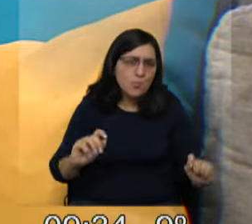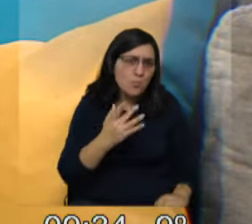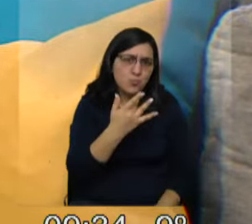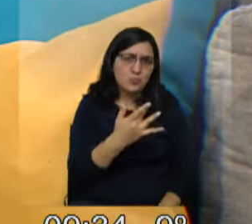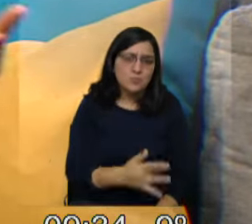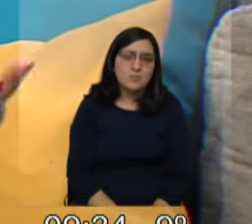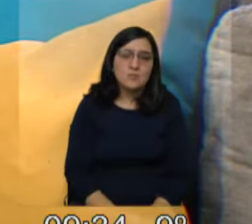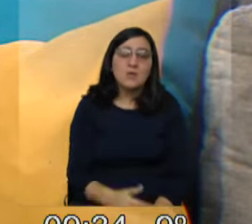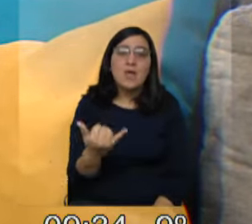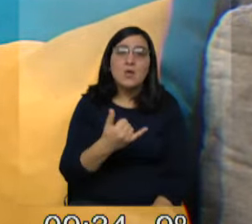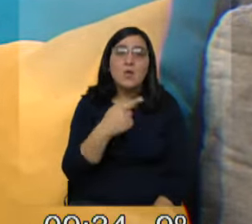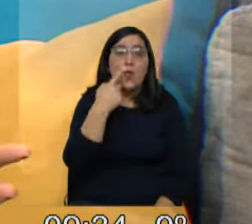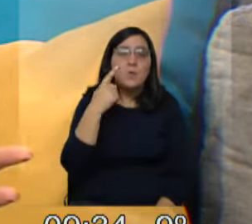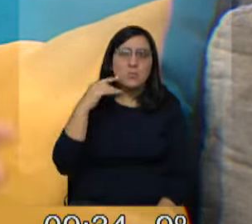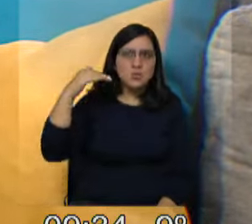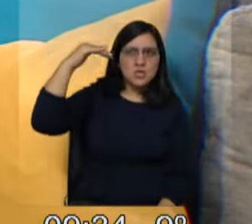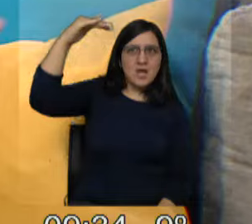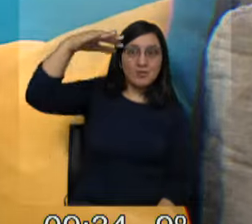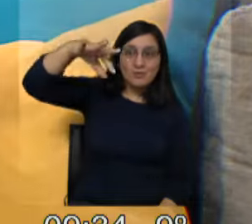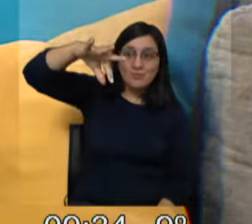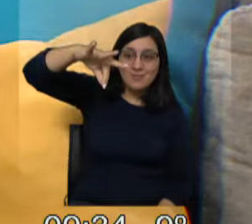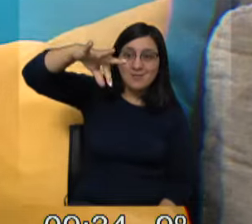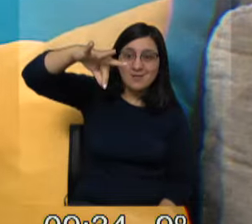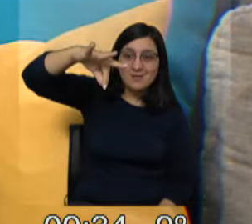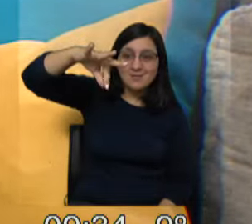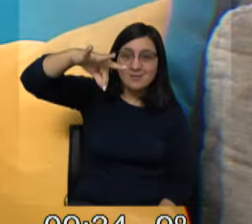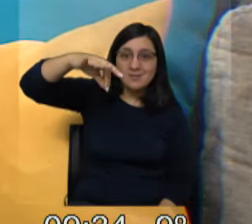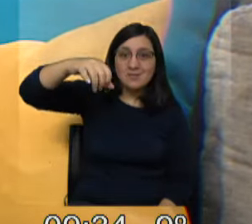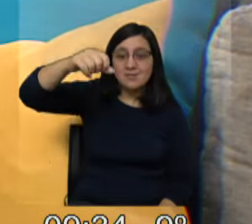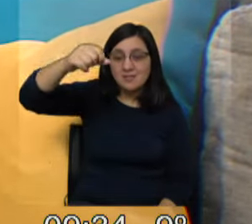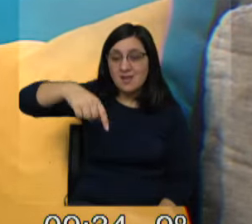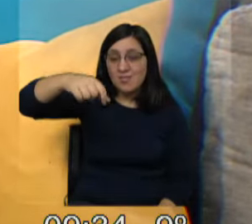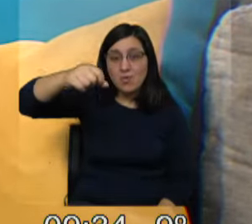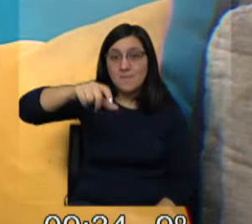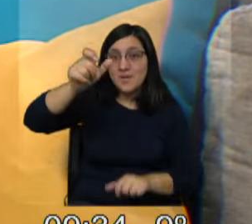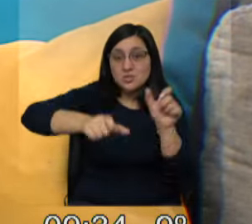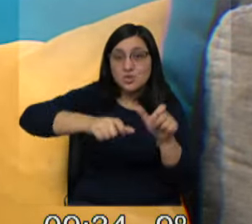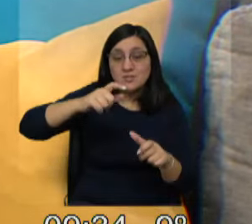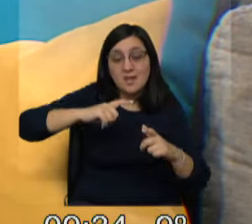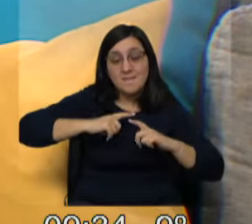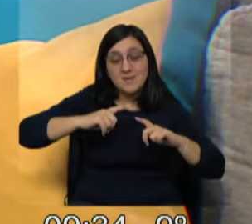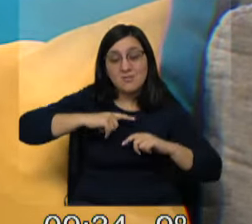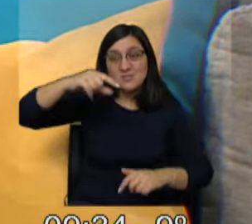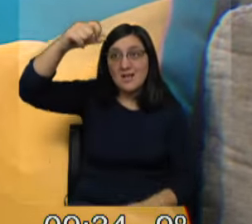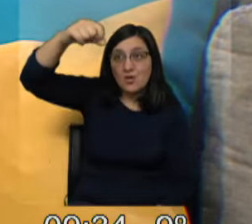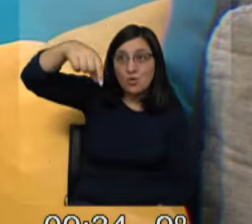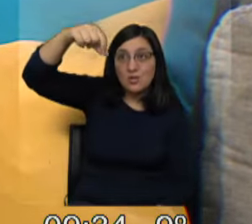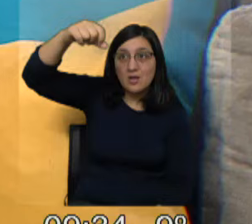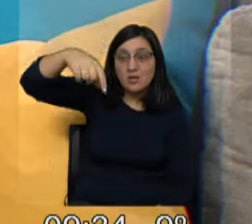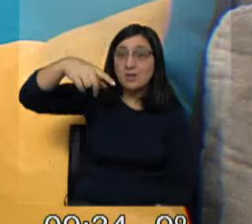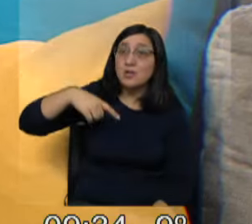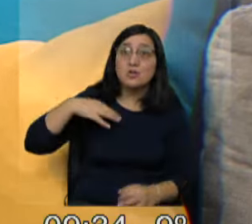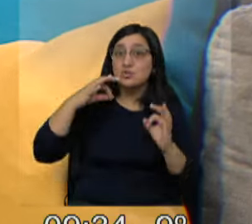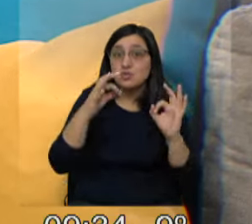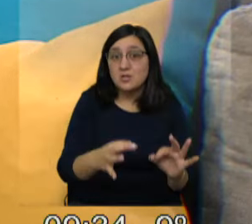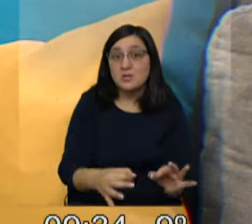televisión, en el que hay un señor muy alto con un cuentagotas tirando un montón de gente abajo, esperando esa gotita que no llega, y